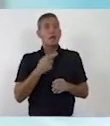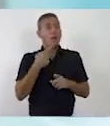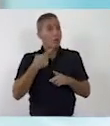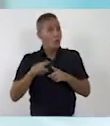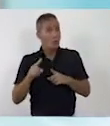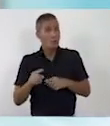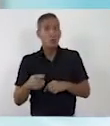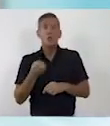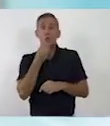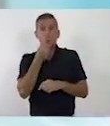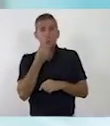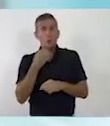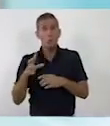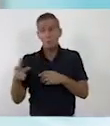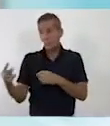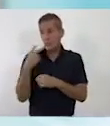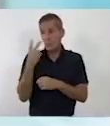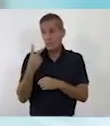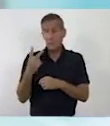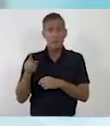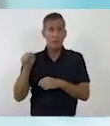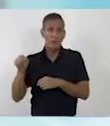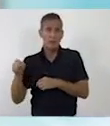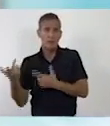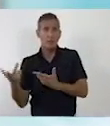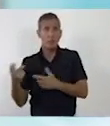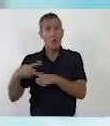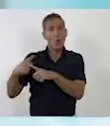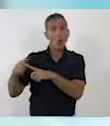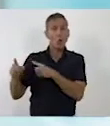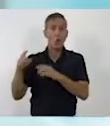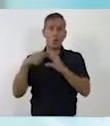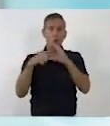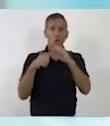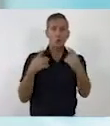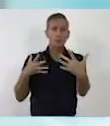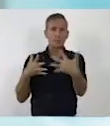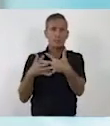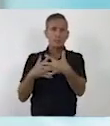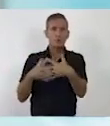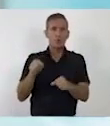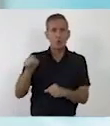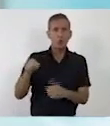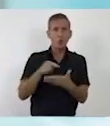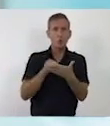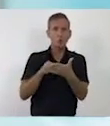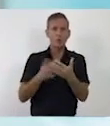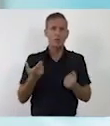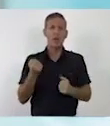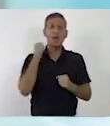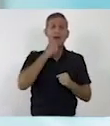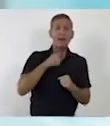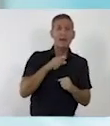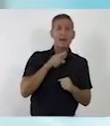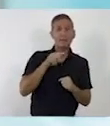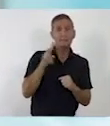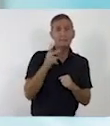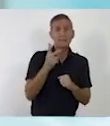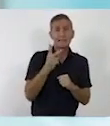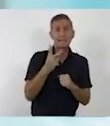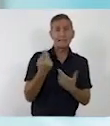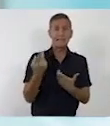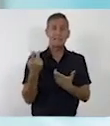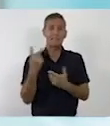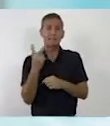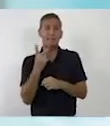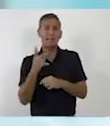modestamente, también pueden encontrar ahí otros contenidos relacionados con estos cálculos. Y además en esa